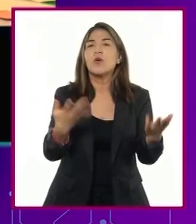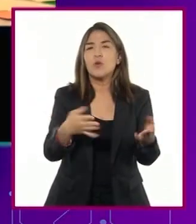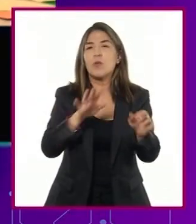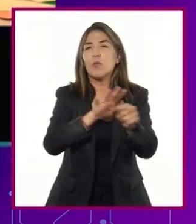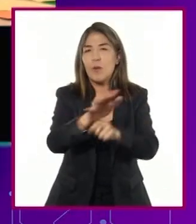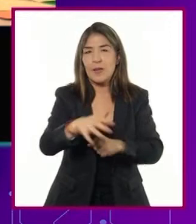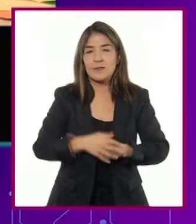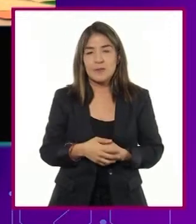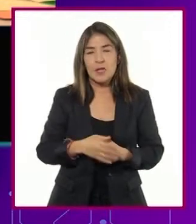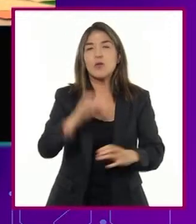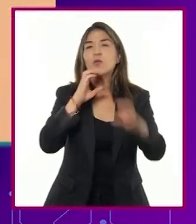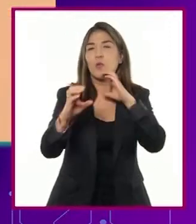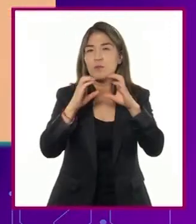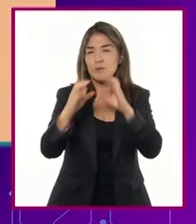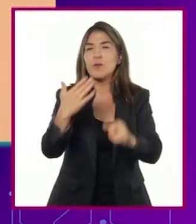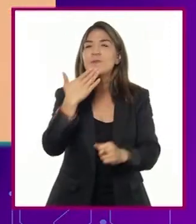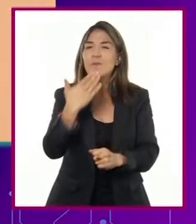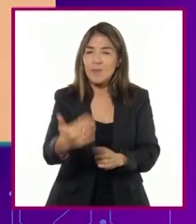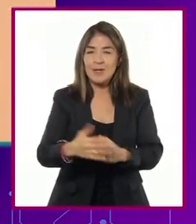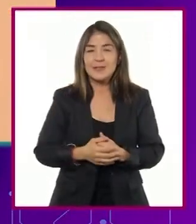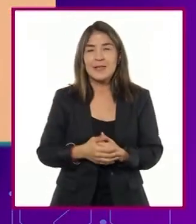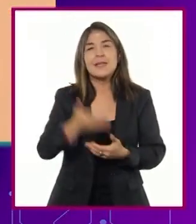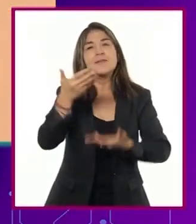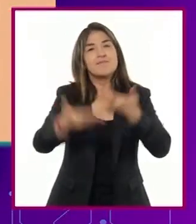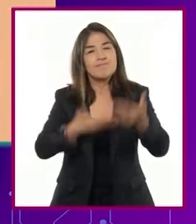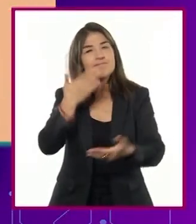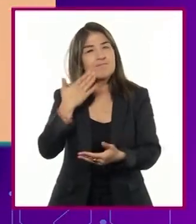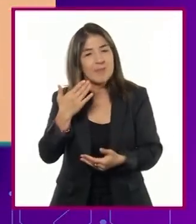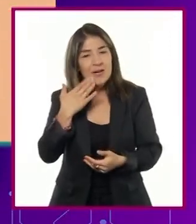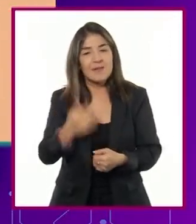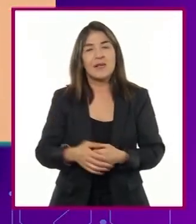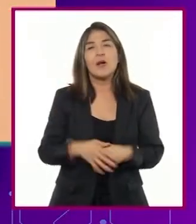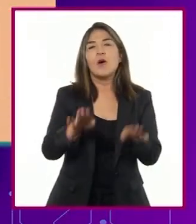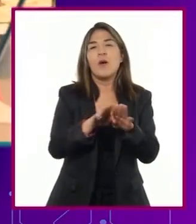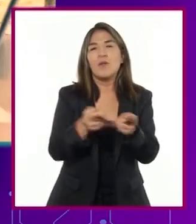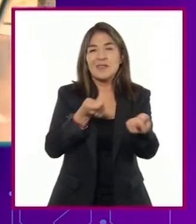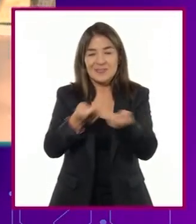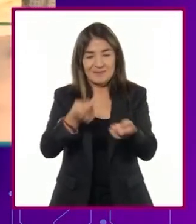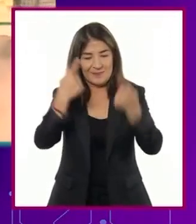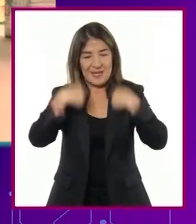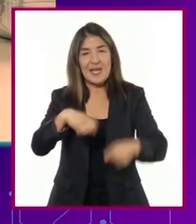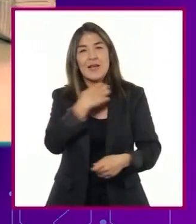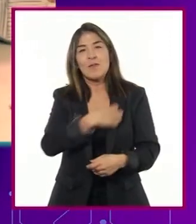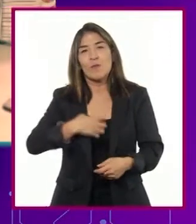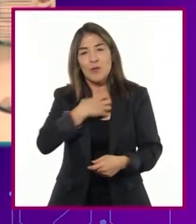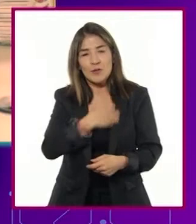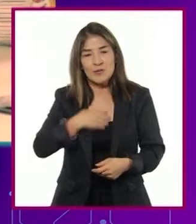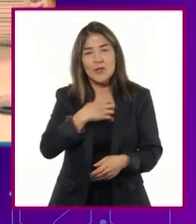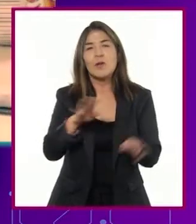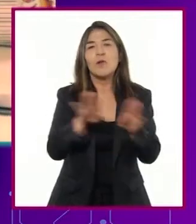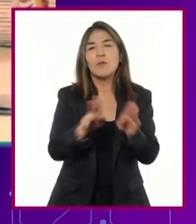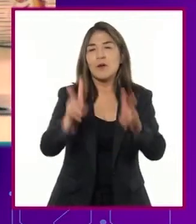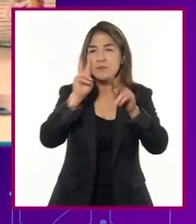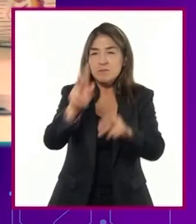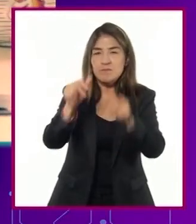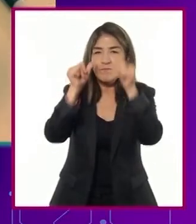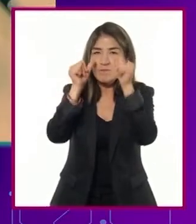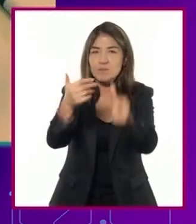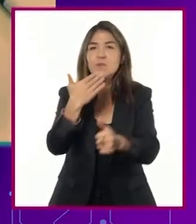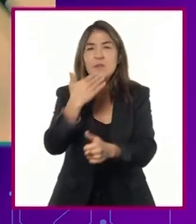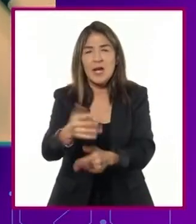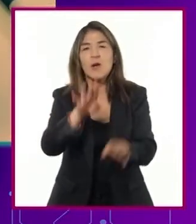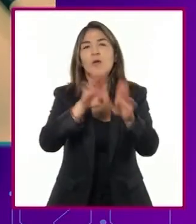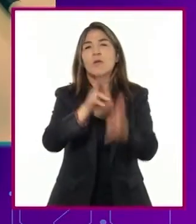la comunicación asertiva, empatía, autorregulación de emociones, escucha activa, disposición al